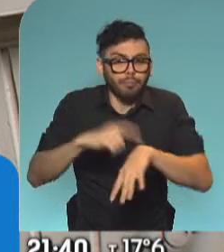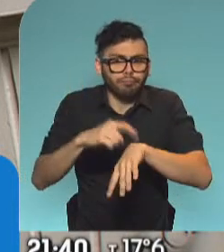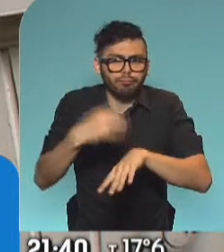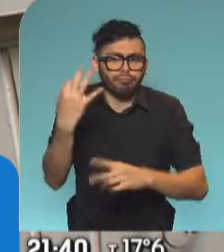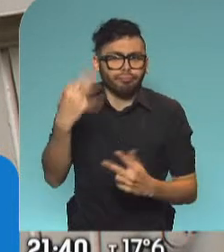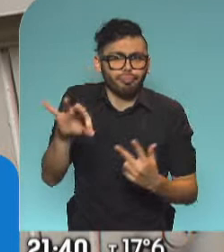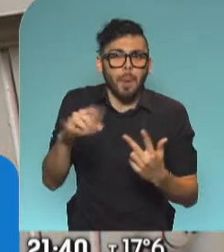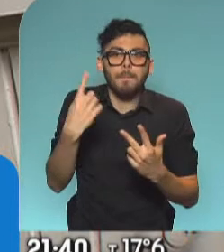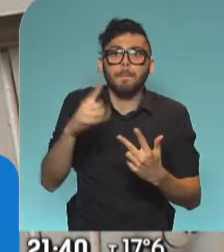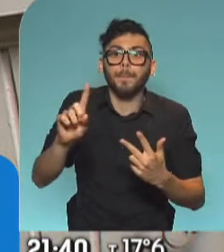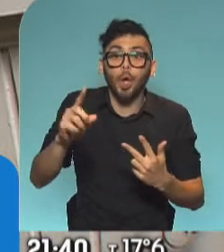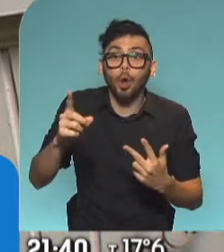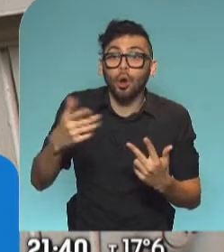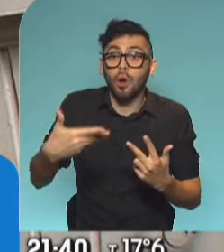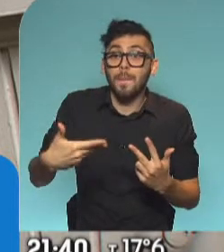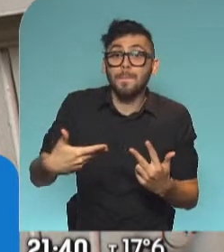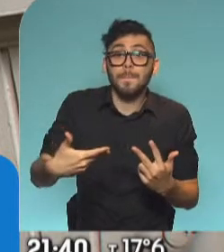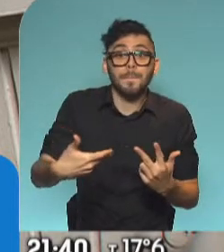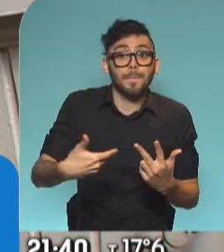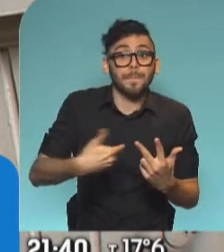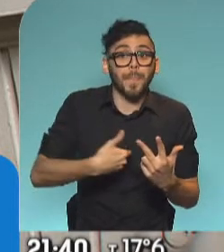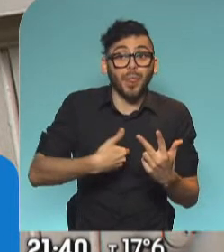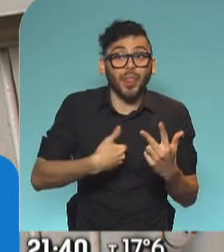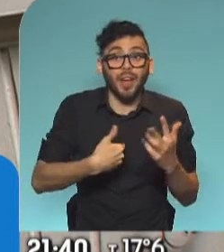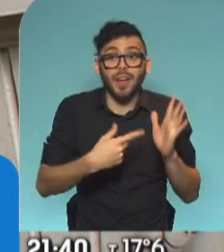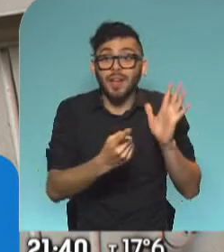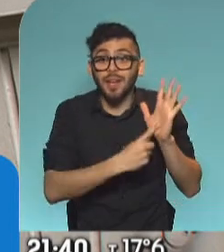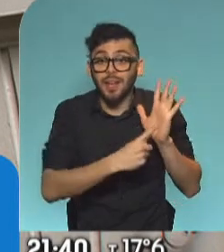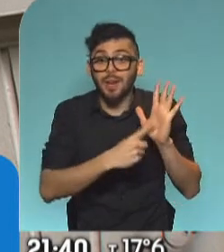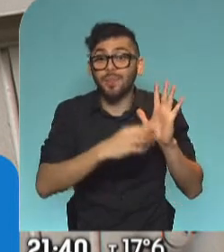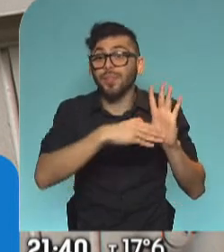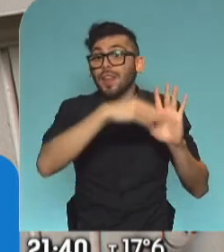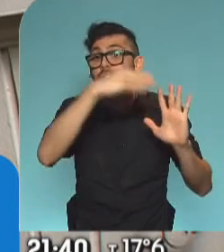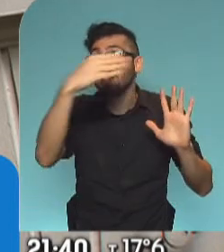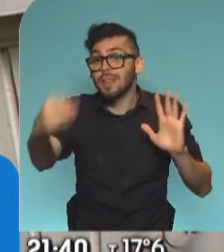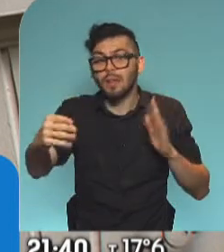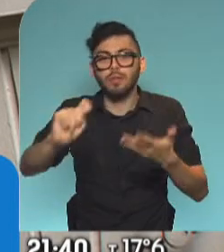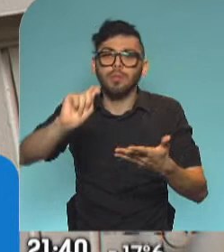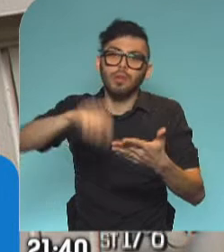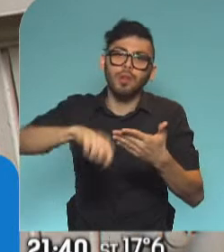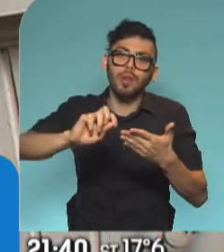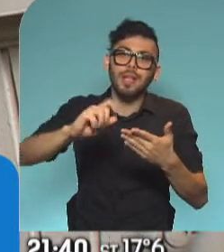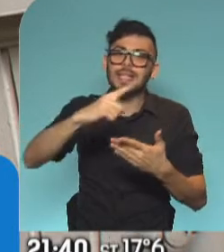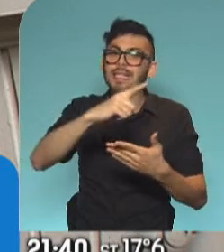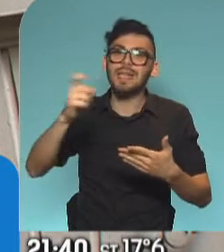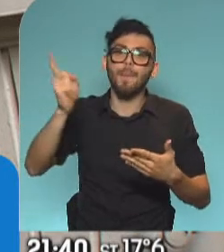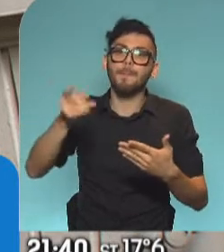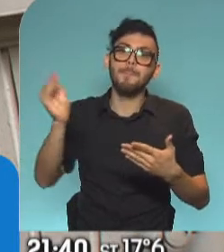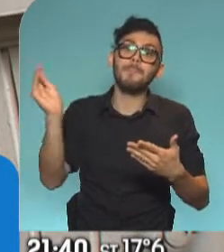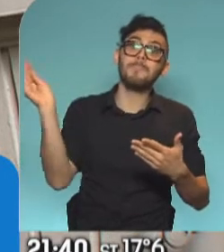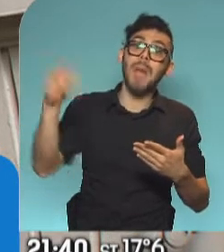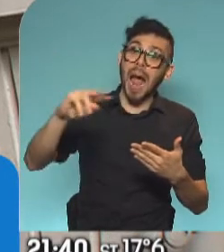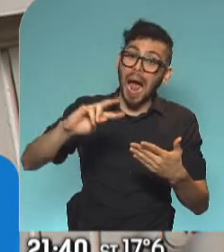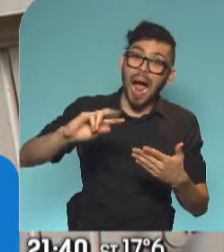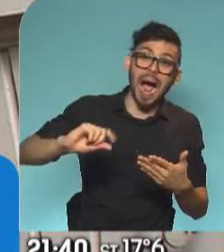que le piden a la finalización de este decreto de necesidad y urgencia una renovación por más del 100 por ciento de lo que se